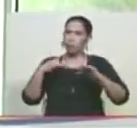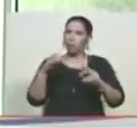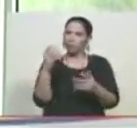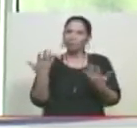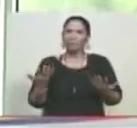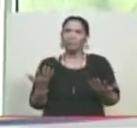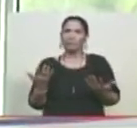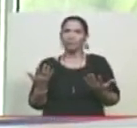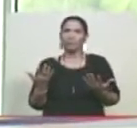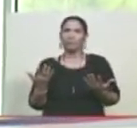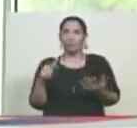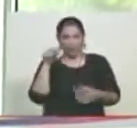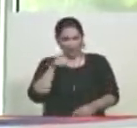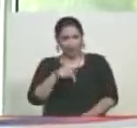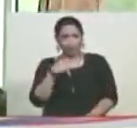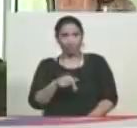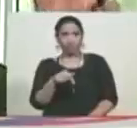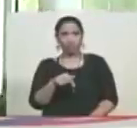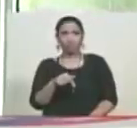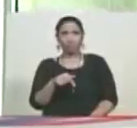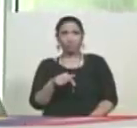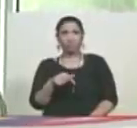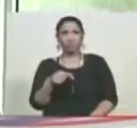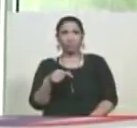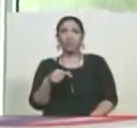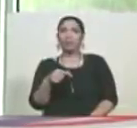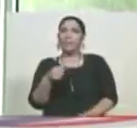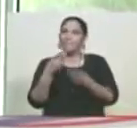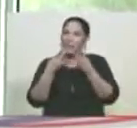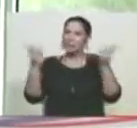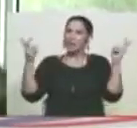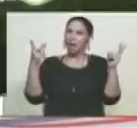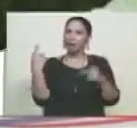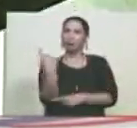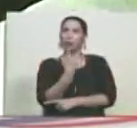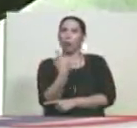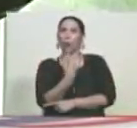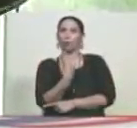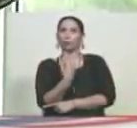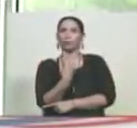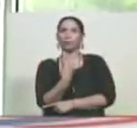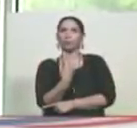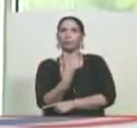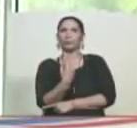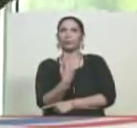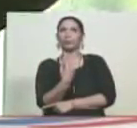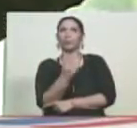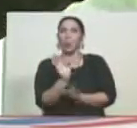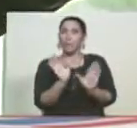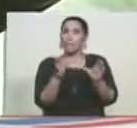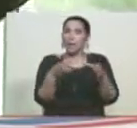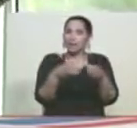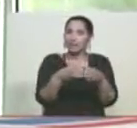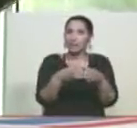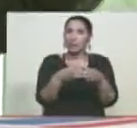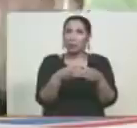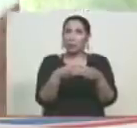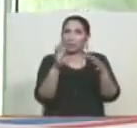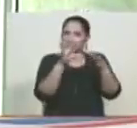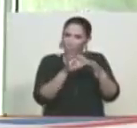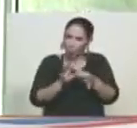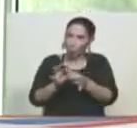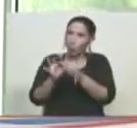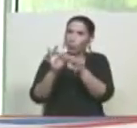trata. Aquí el mensaje era uno solo. Cuando los partidos se unan,